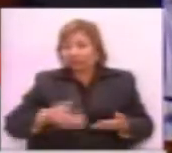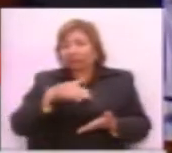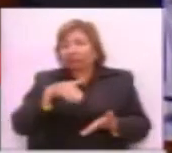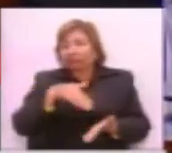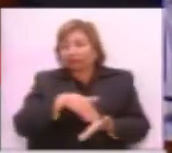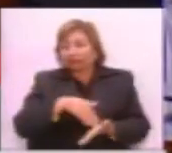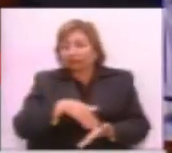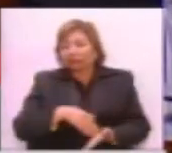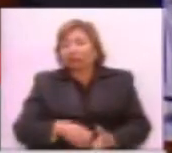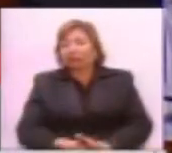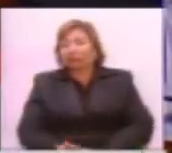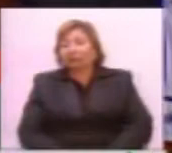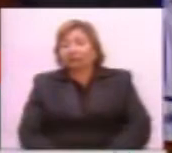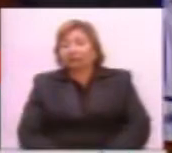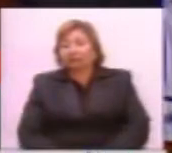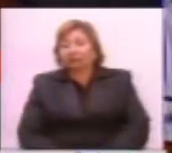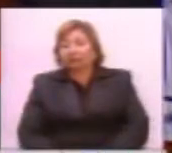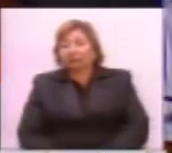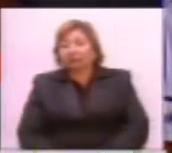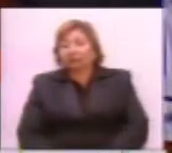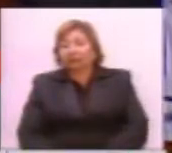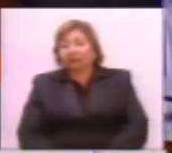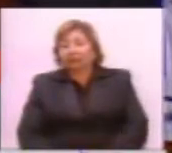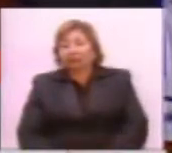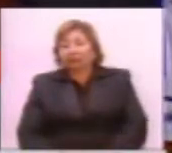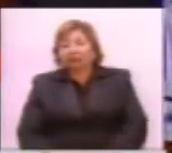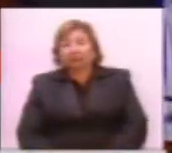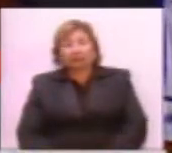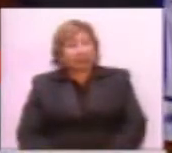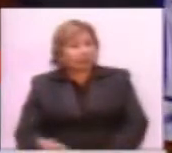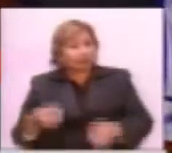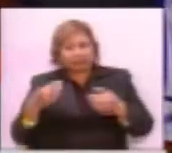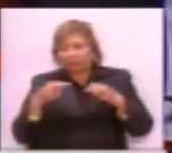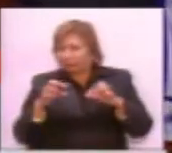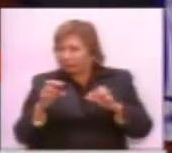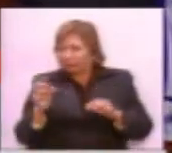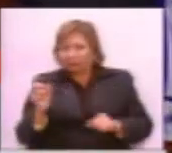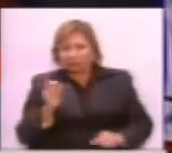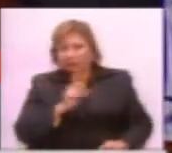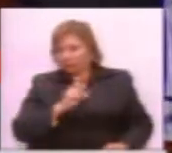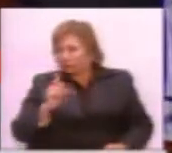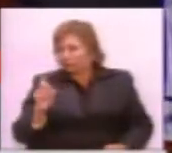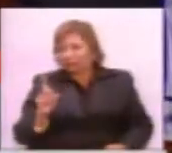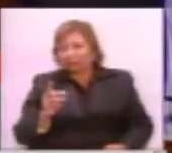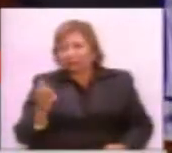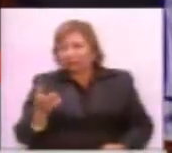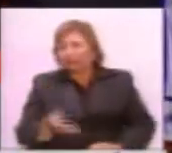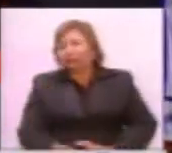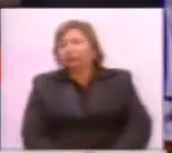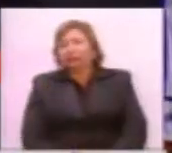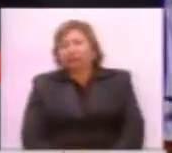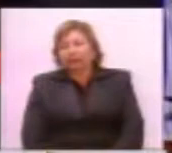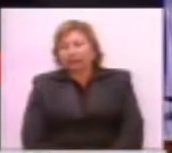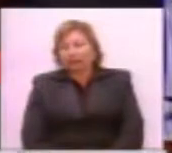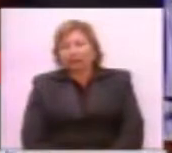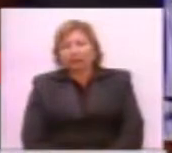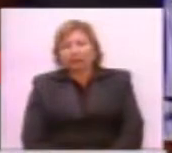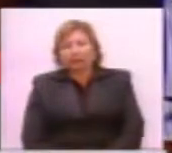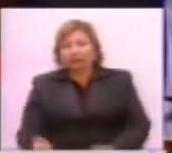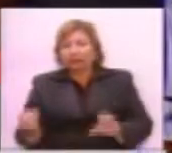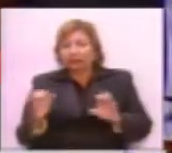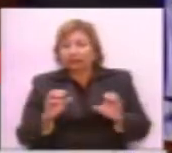central. ¿Y eso puede estar permitido? No, señores. Entonces, hagamos una cosa